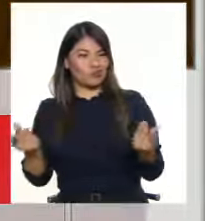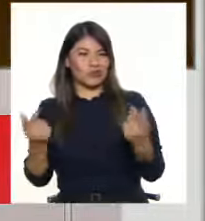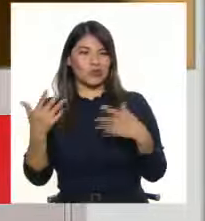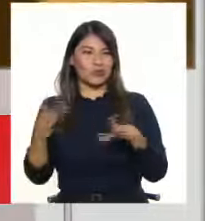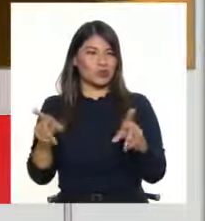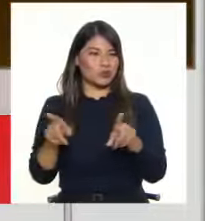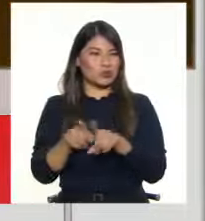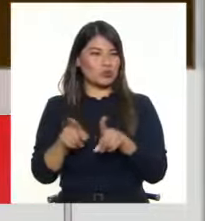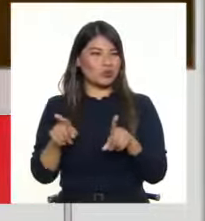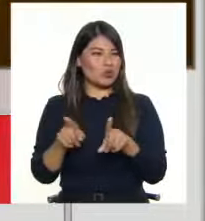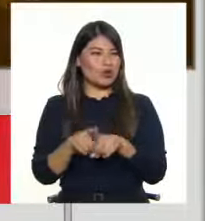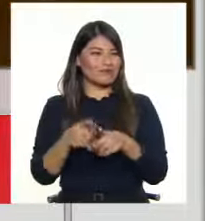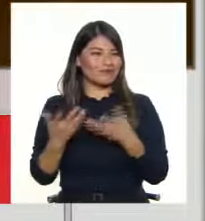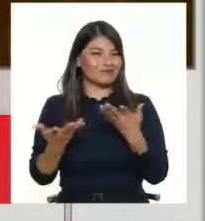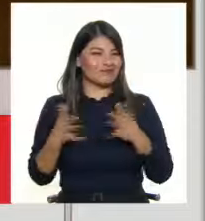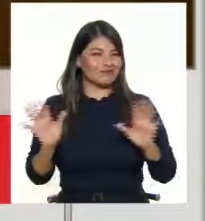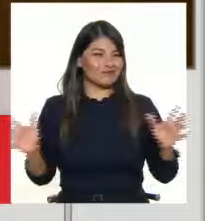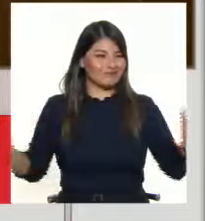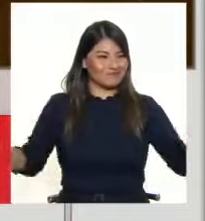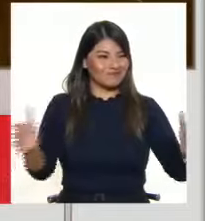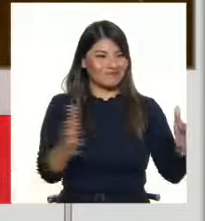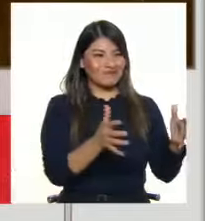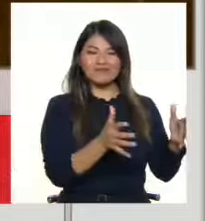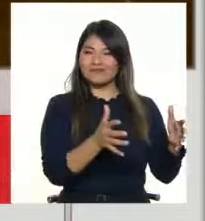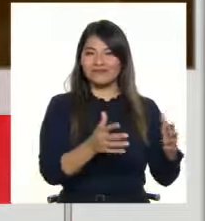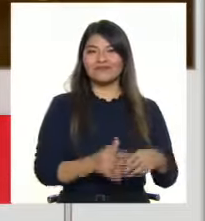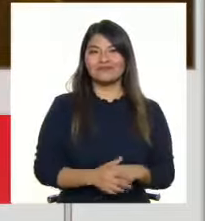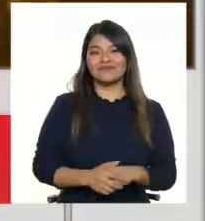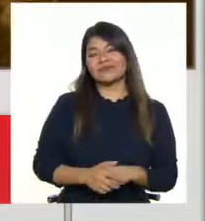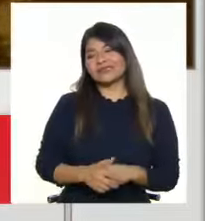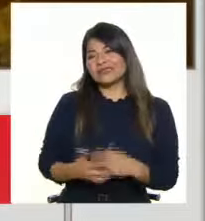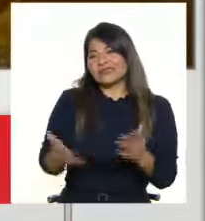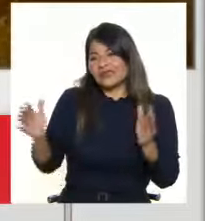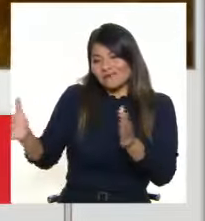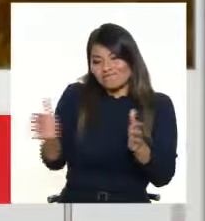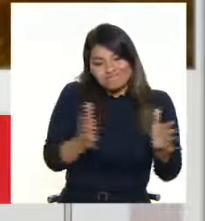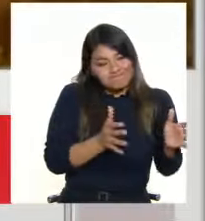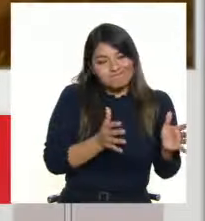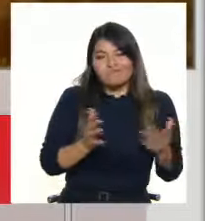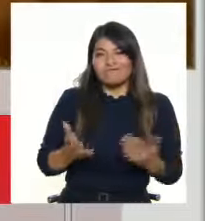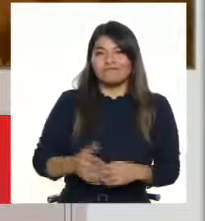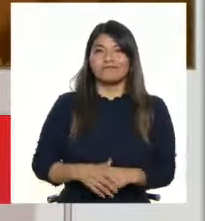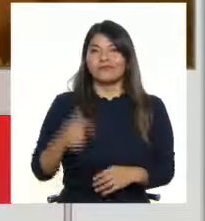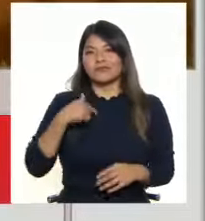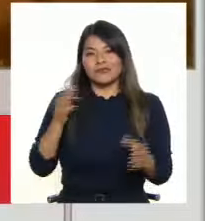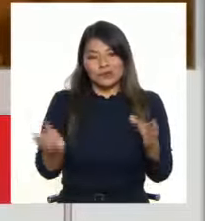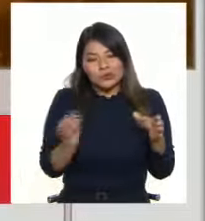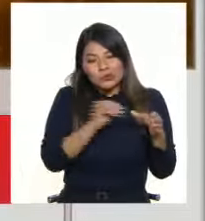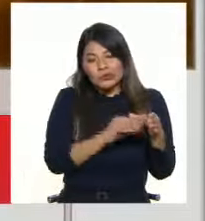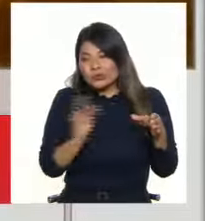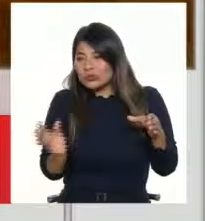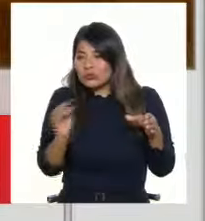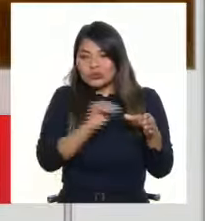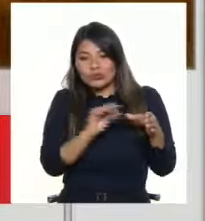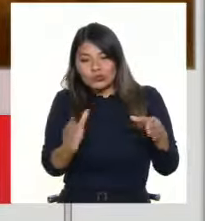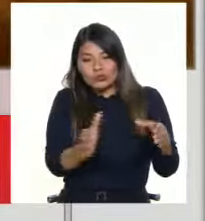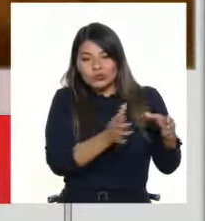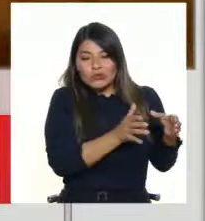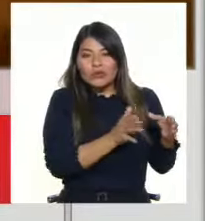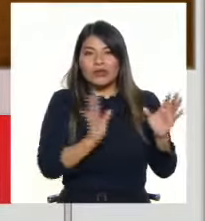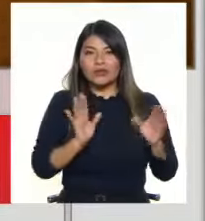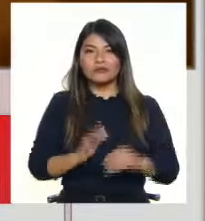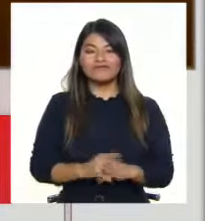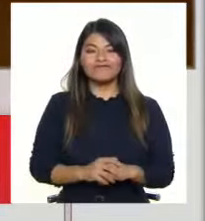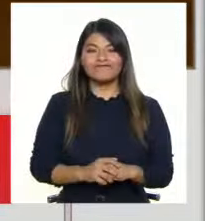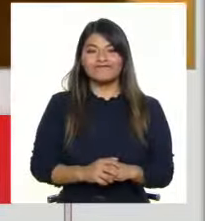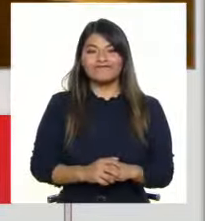una especie de almacén, ¿no es cierto? Claro, así es. Entonces, tengo que guardar lo poco que me queda.